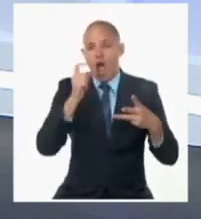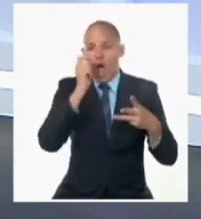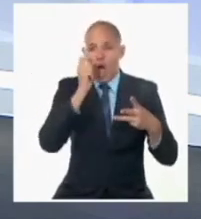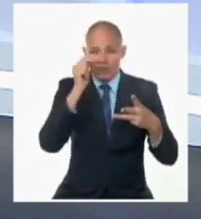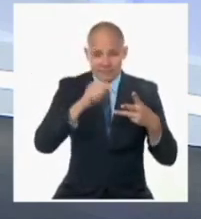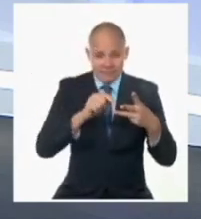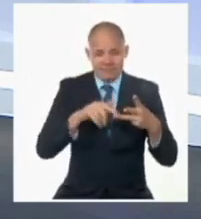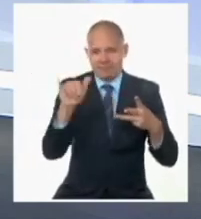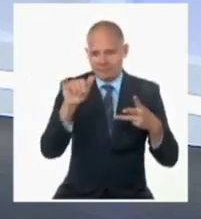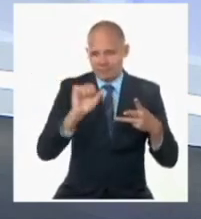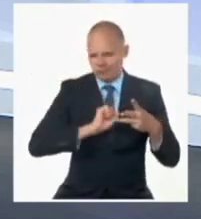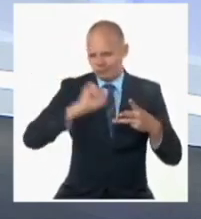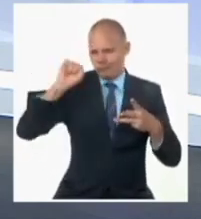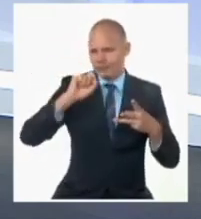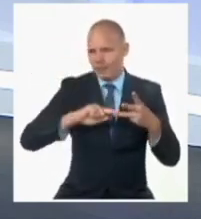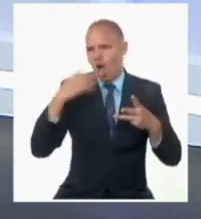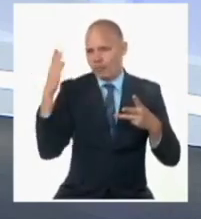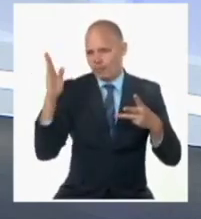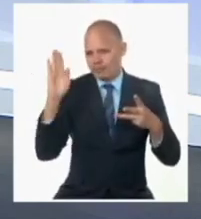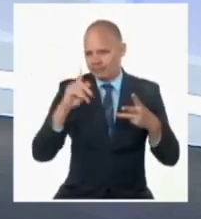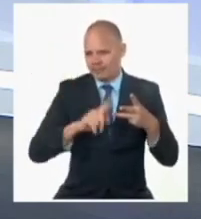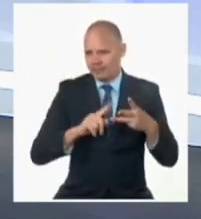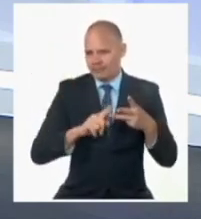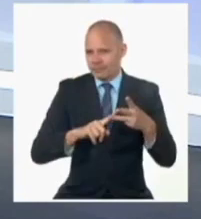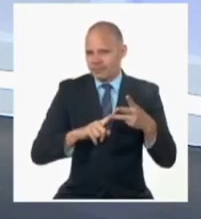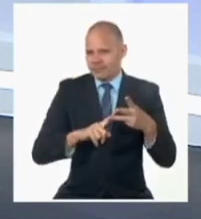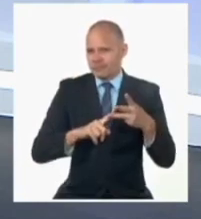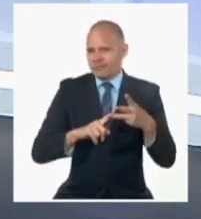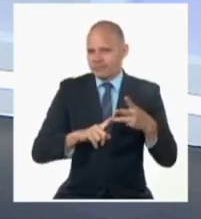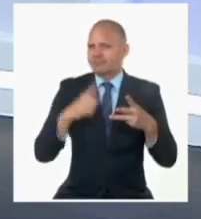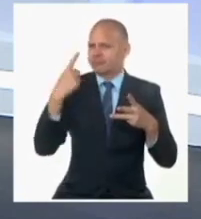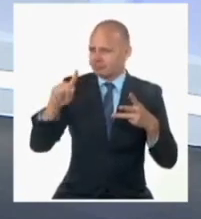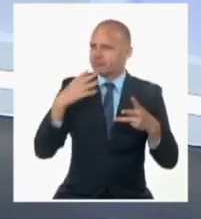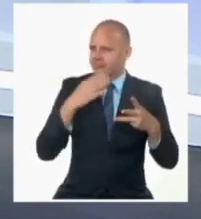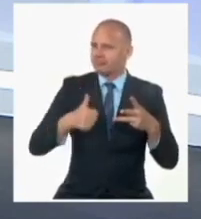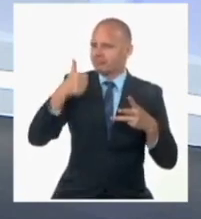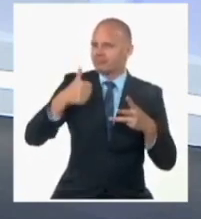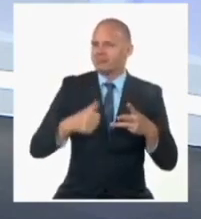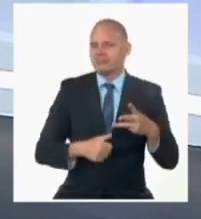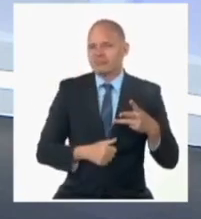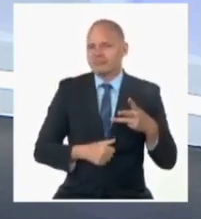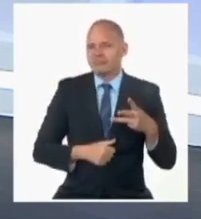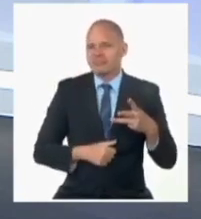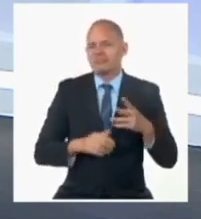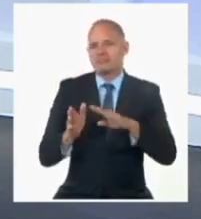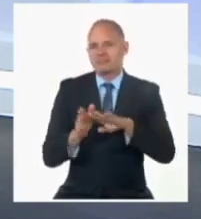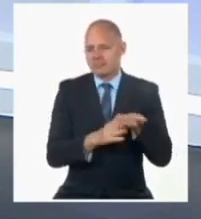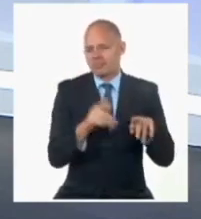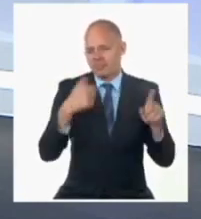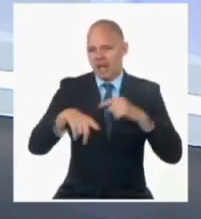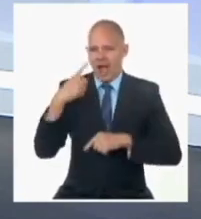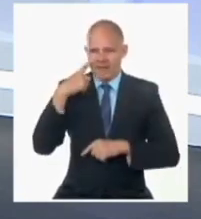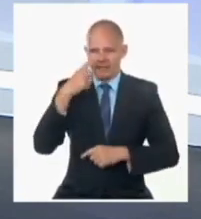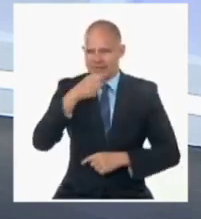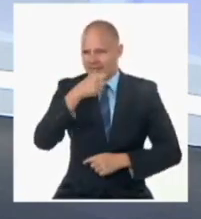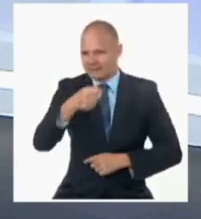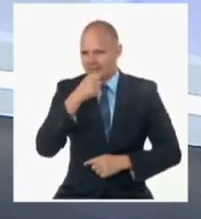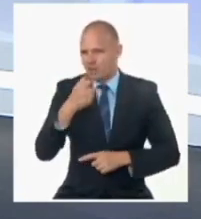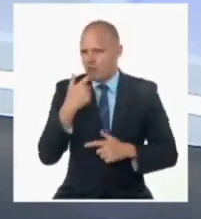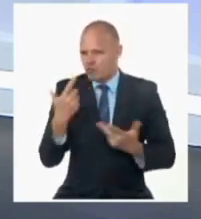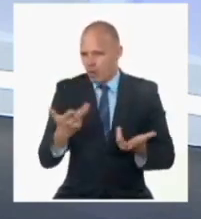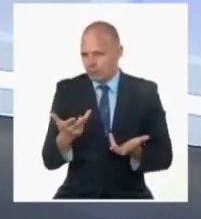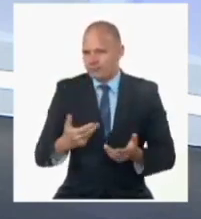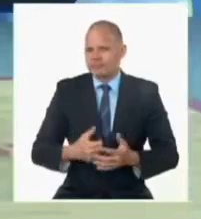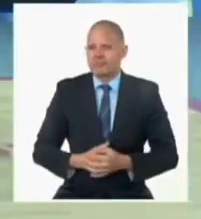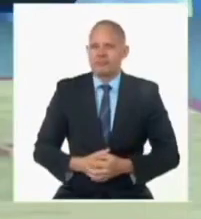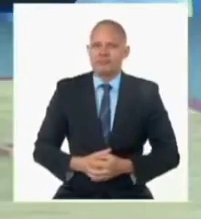Sáez sacó un bronce en una división inusual y superior para él. El colega Alejandro Rodríguez obtuvo declaraciones de ambos